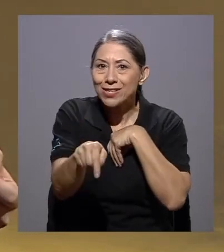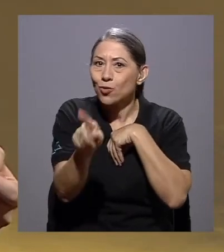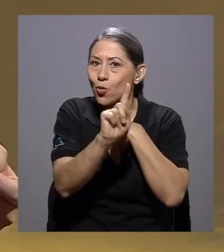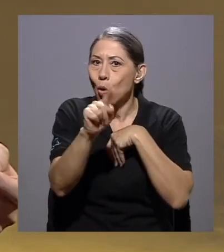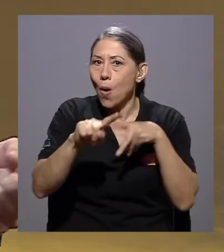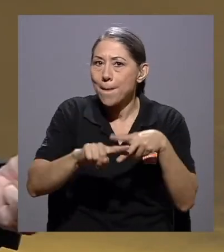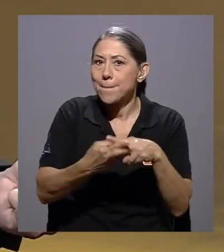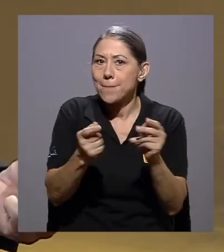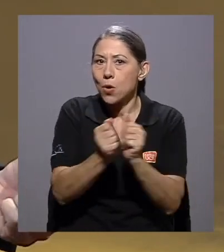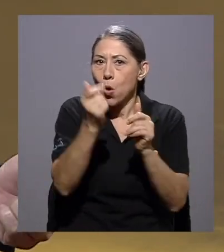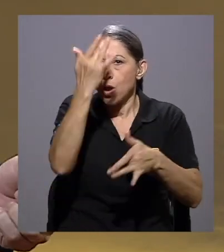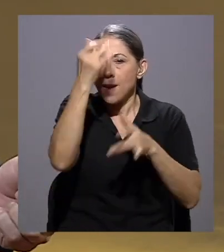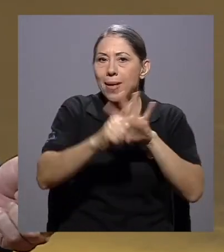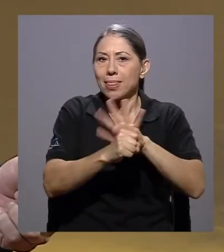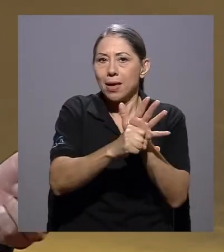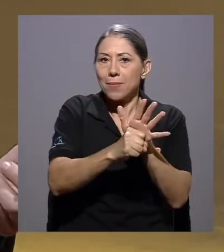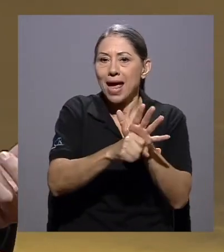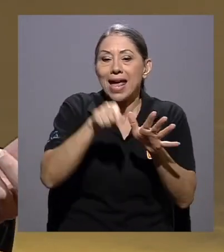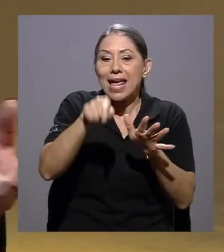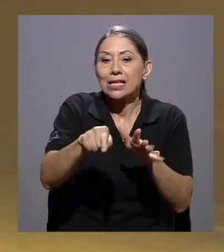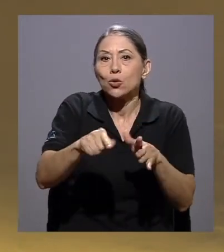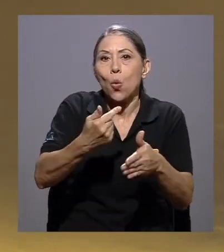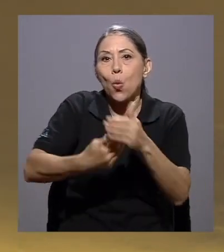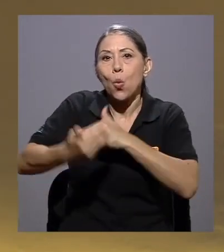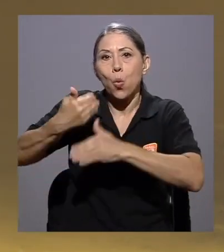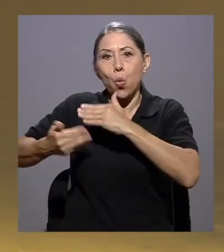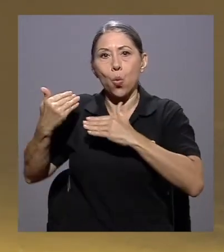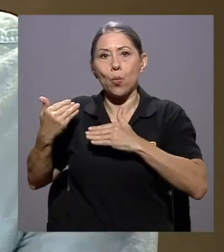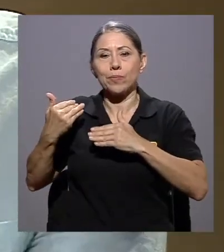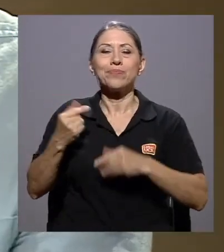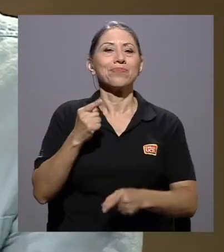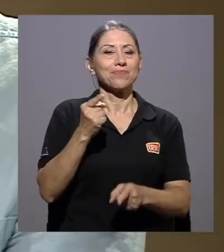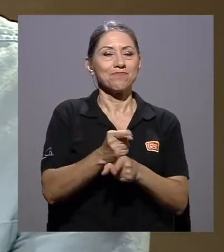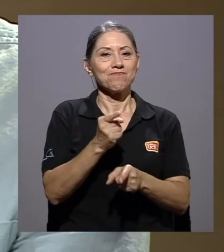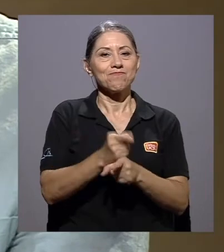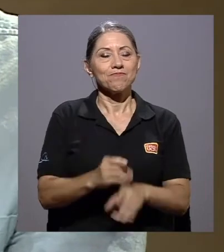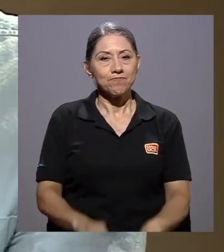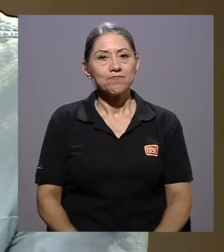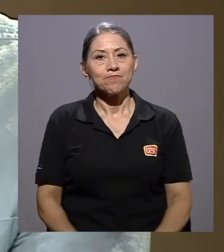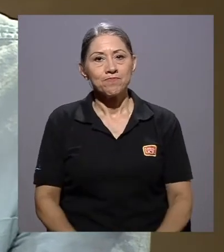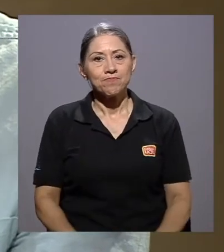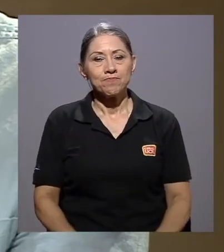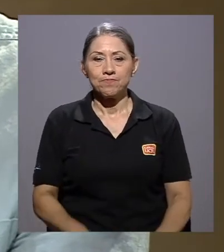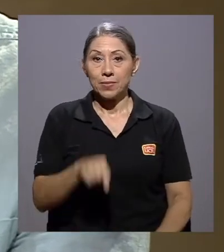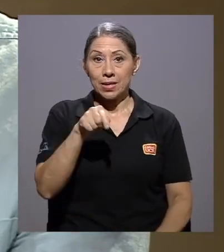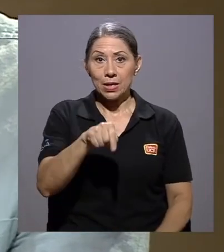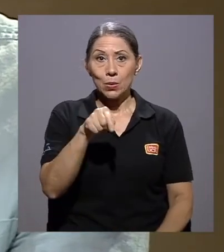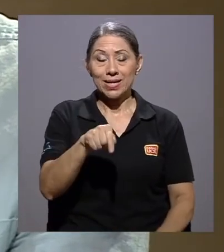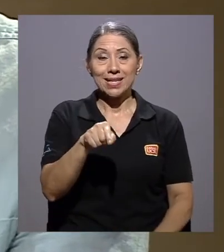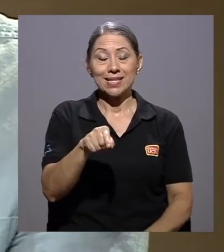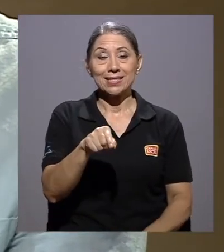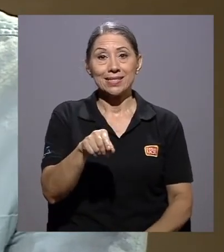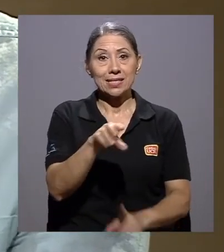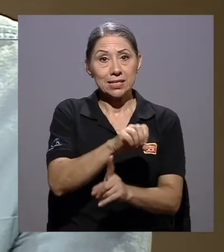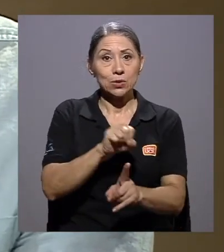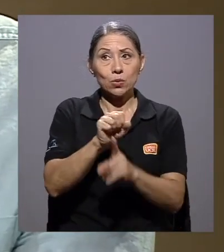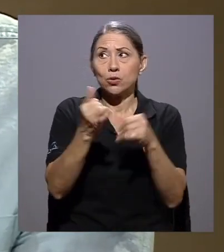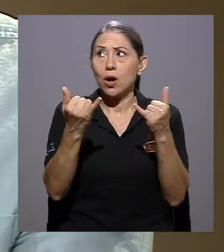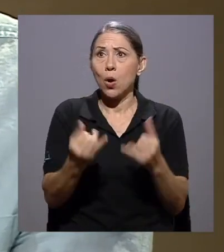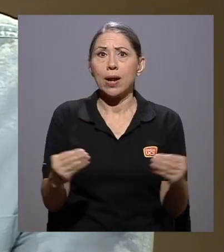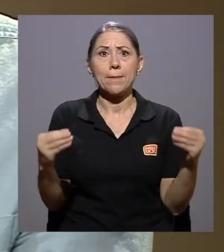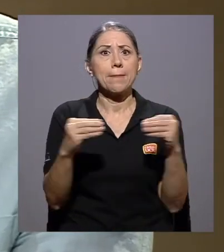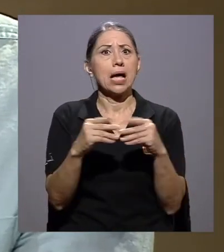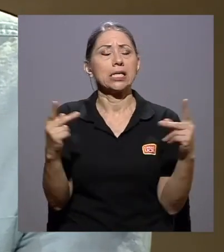con la pandemia, ¿no? Pues eso es correcto. Y lo que en este contexto se